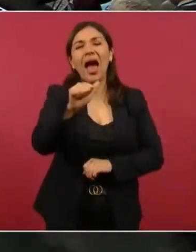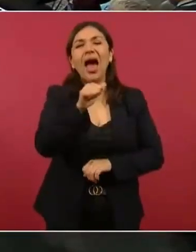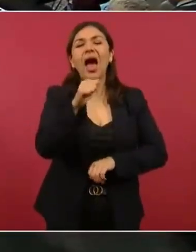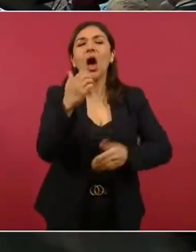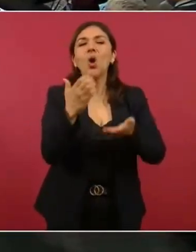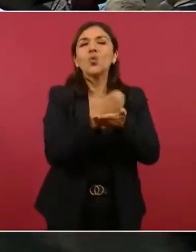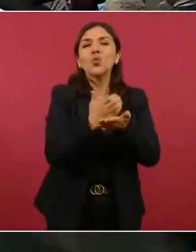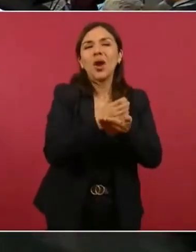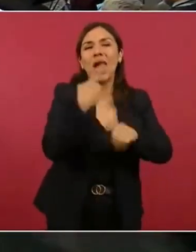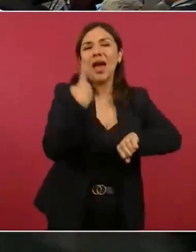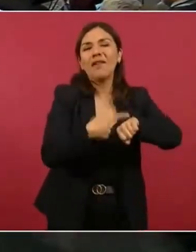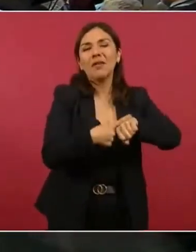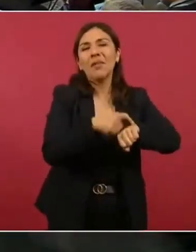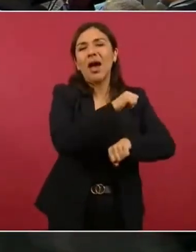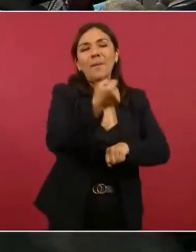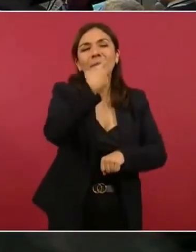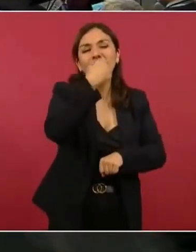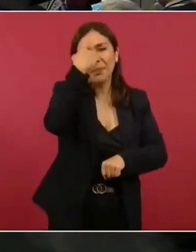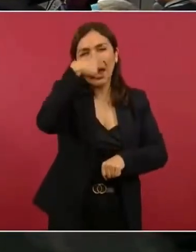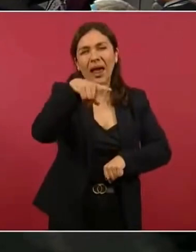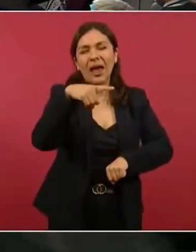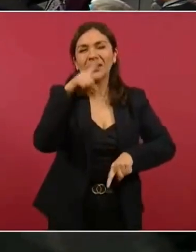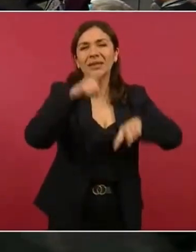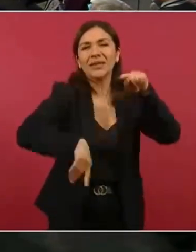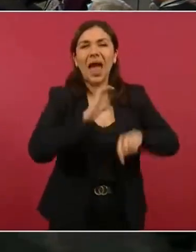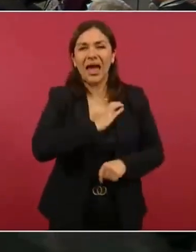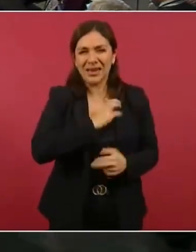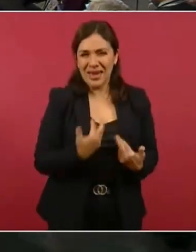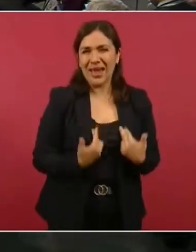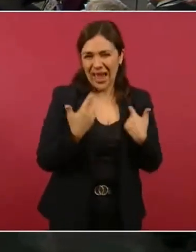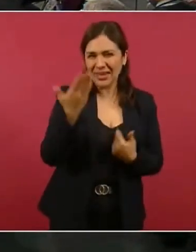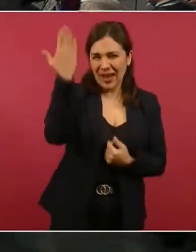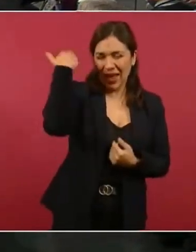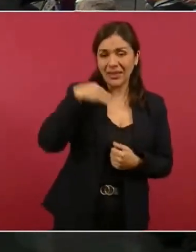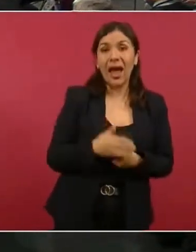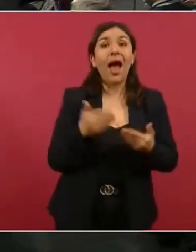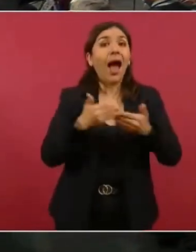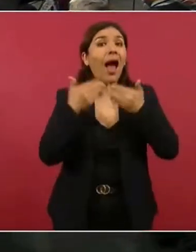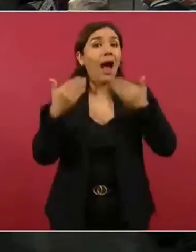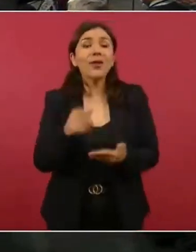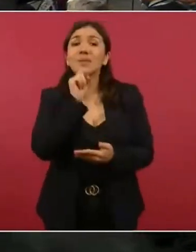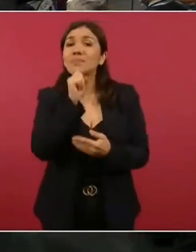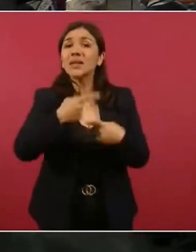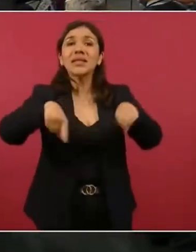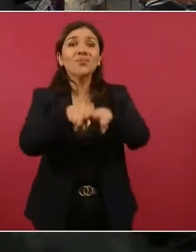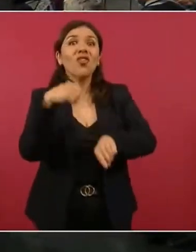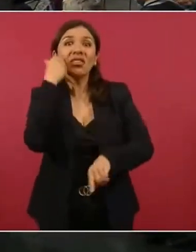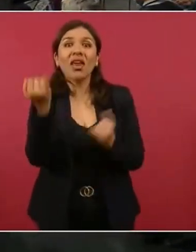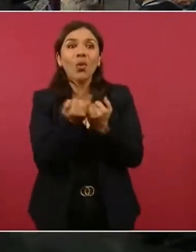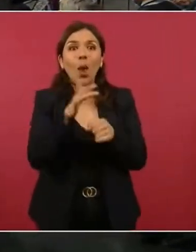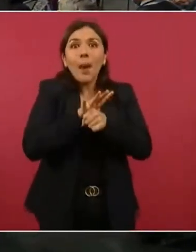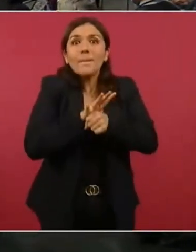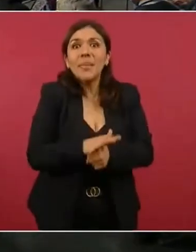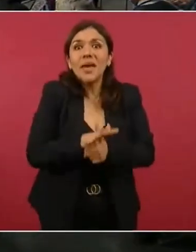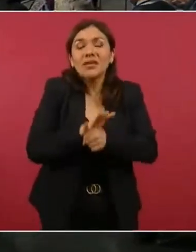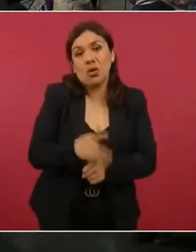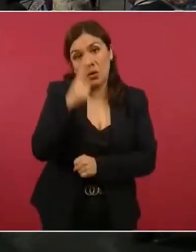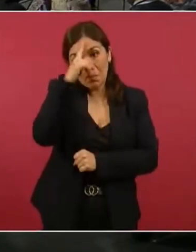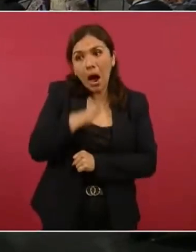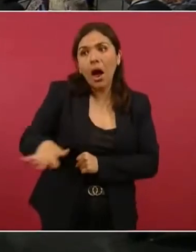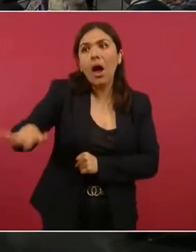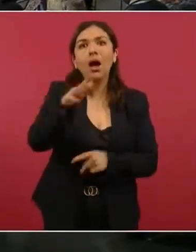medicamentos oncológicos al inicio del sexenio, quieren hacer esta presión para que la sociedad, la